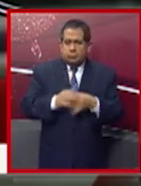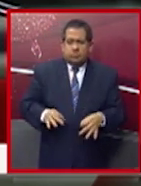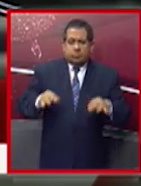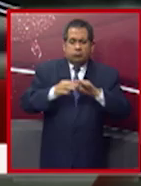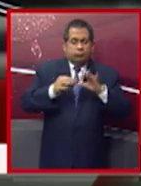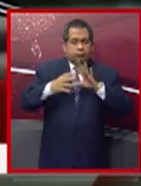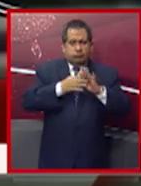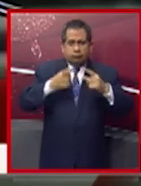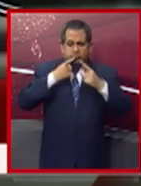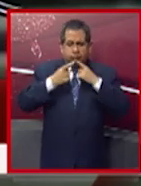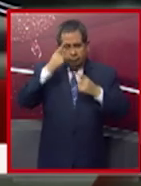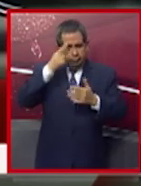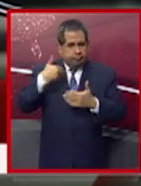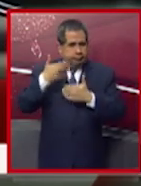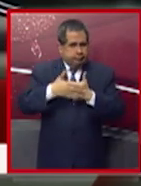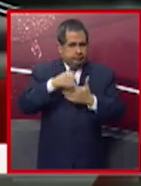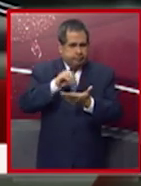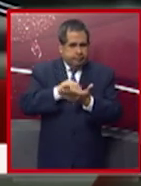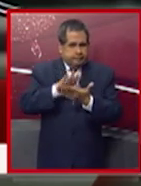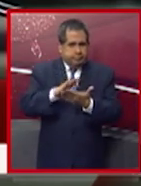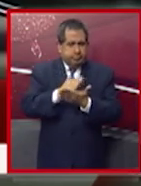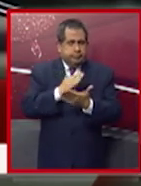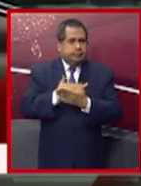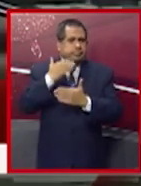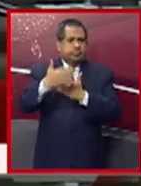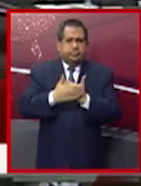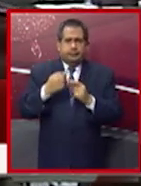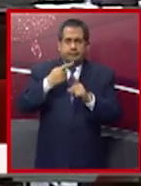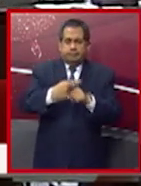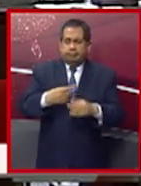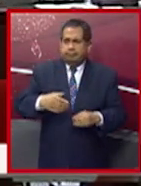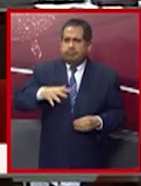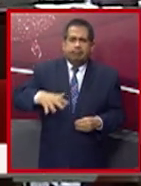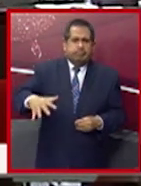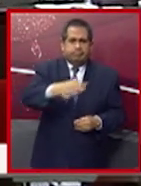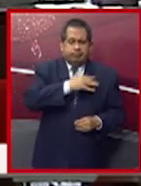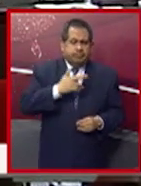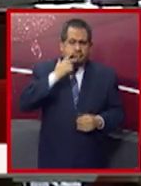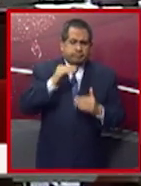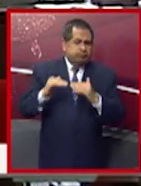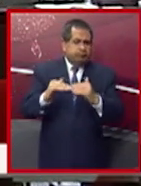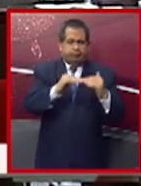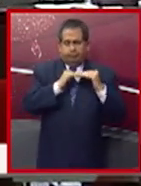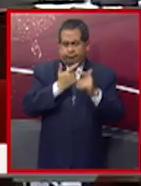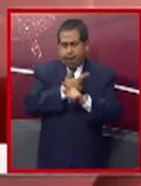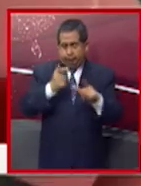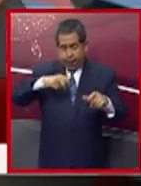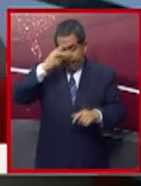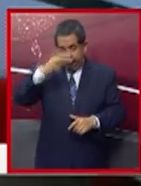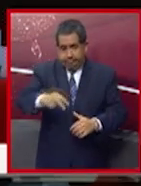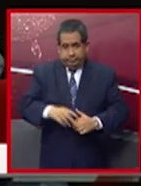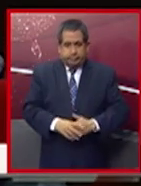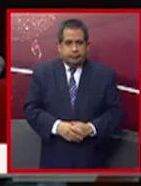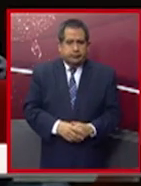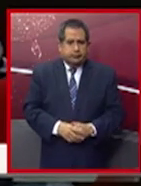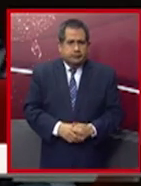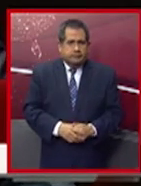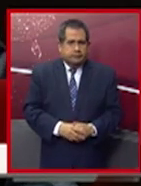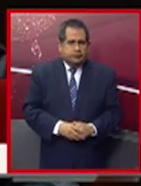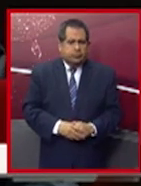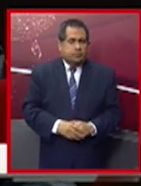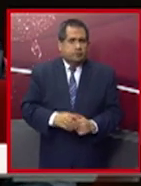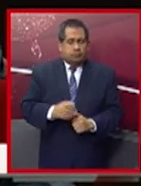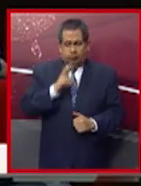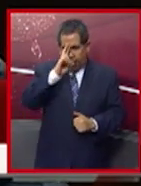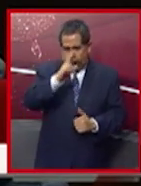a un diálogo constructivo en pro de una vida parlamentaria democrática en México. Un